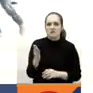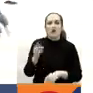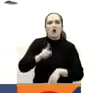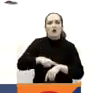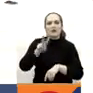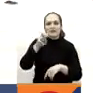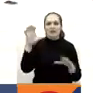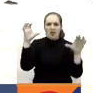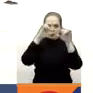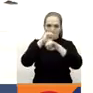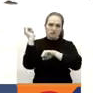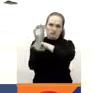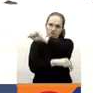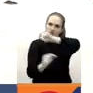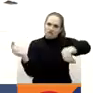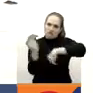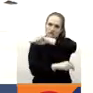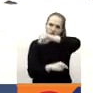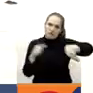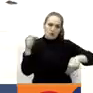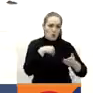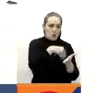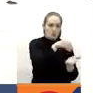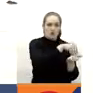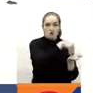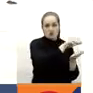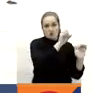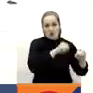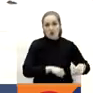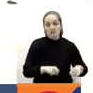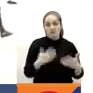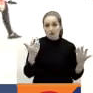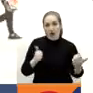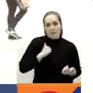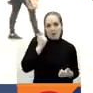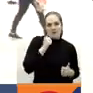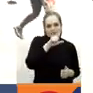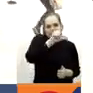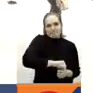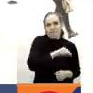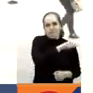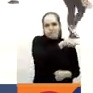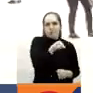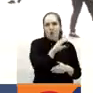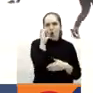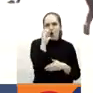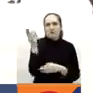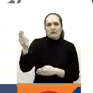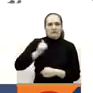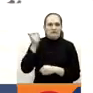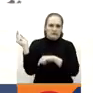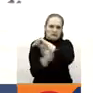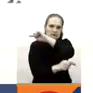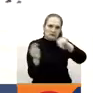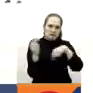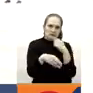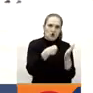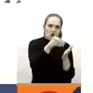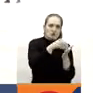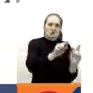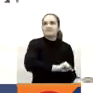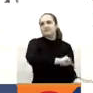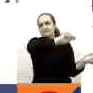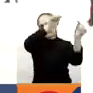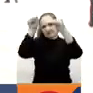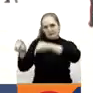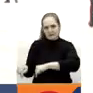noche el cierre de frontera, así que pues las personas podrán aprovechar hasta las 7 de la noche para poder hacer sus compras y nuevamente regresar